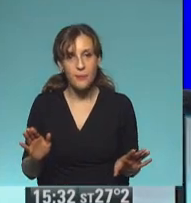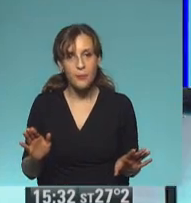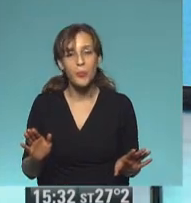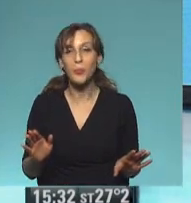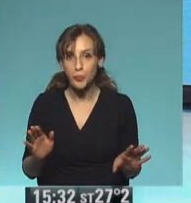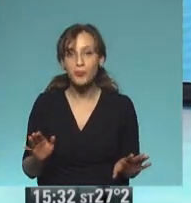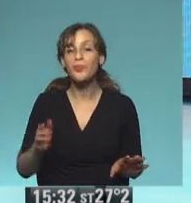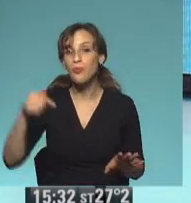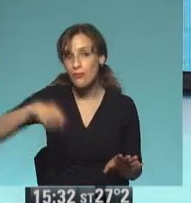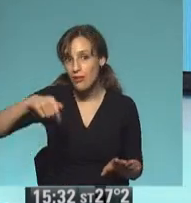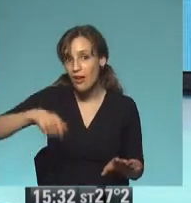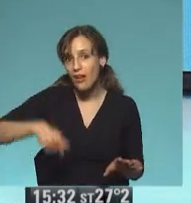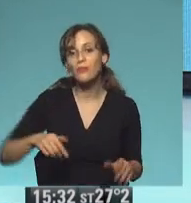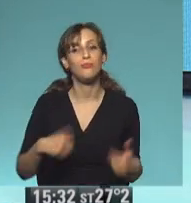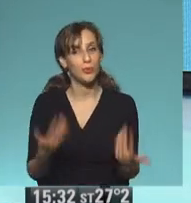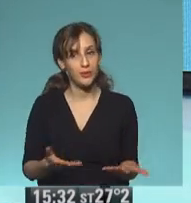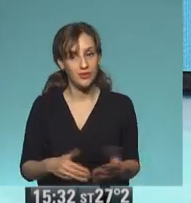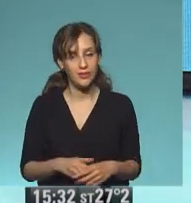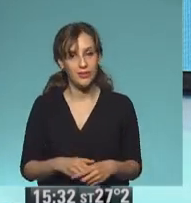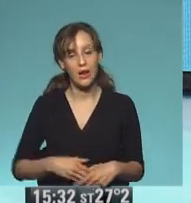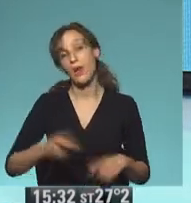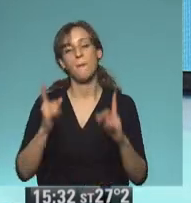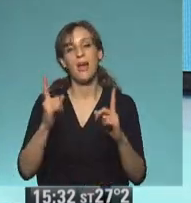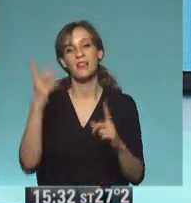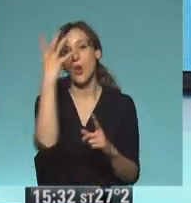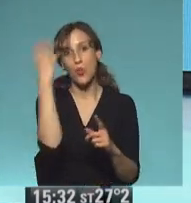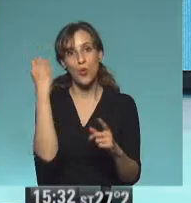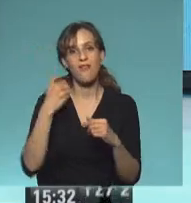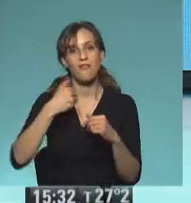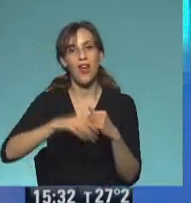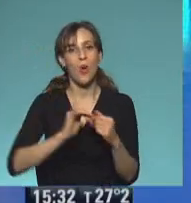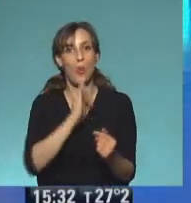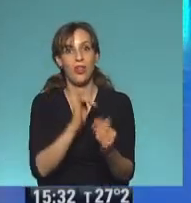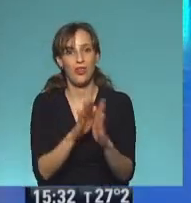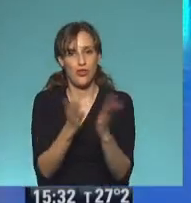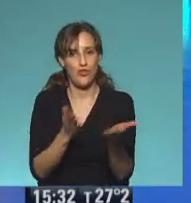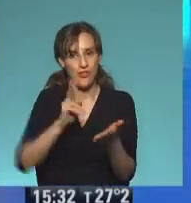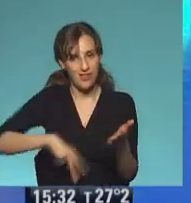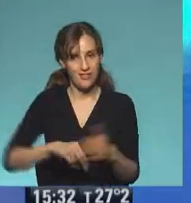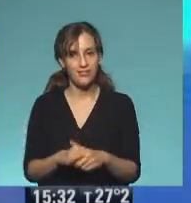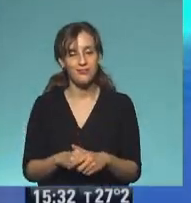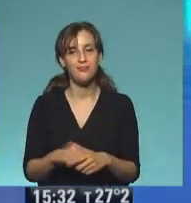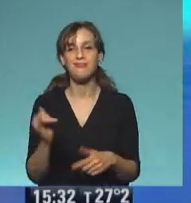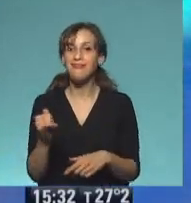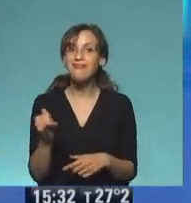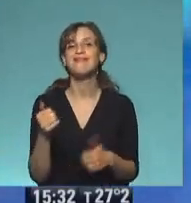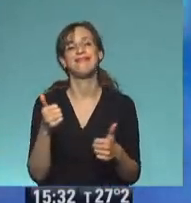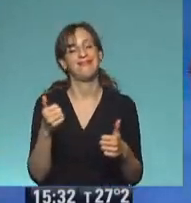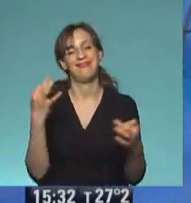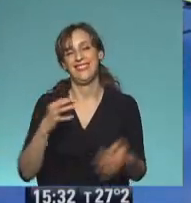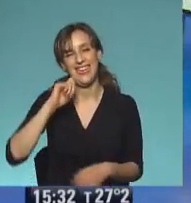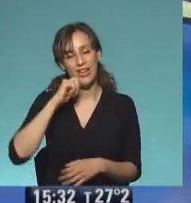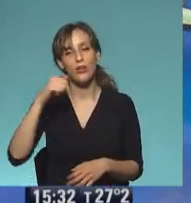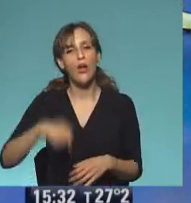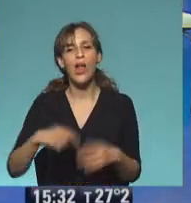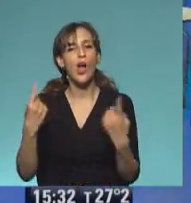Nos ponemos cómodos en casa porque la maestra Nuria nos va a leer un cuento. ¡Bien! ¡Cuento! Muy bien, dejamos las